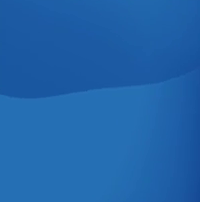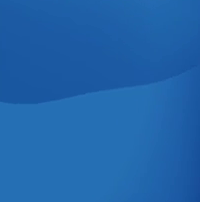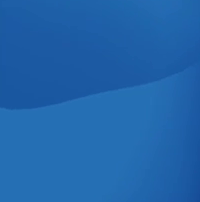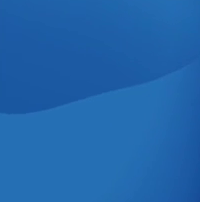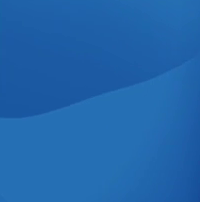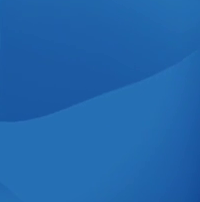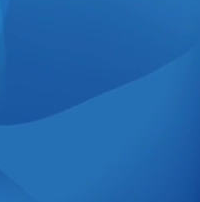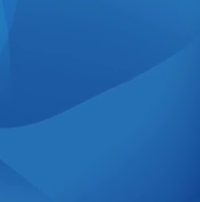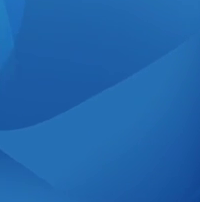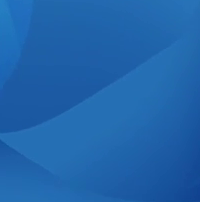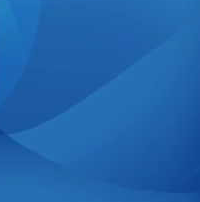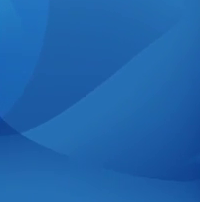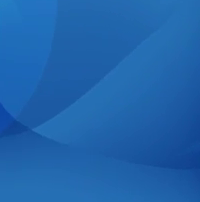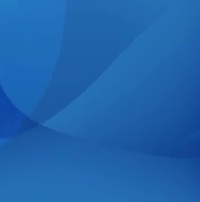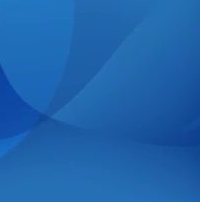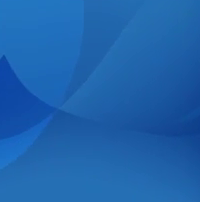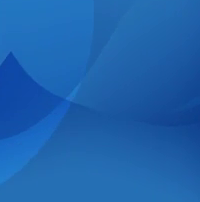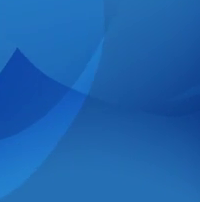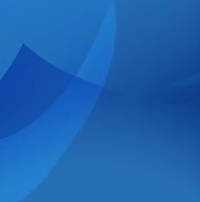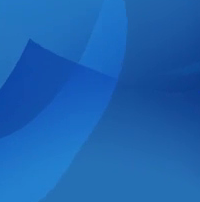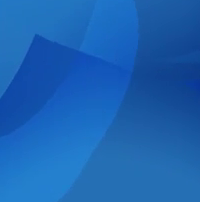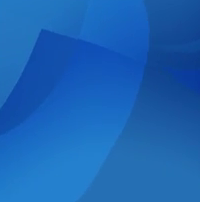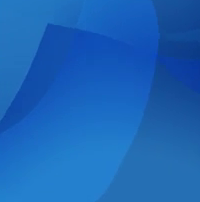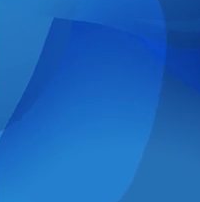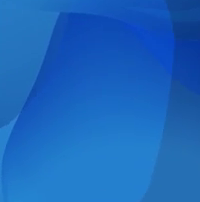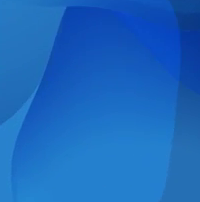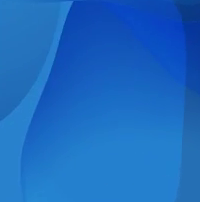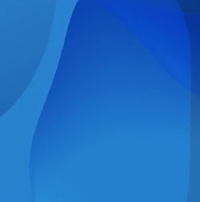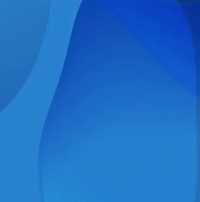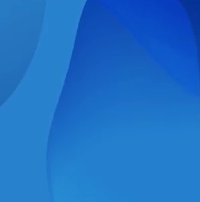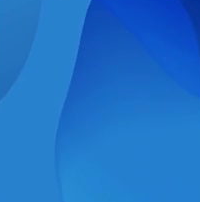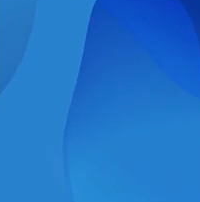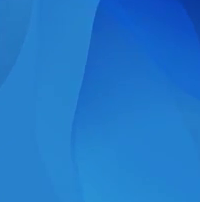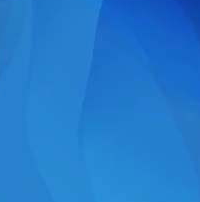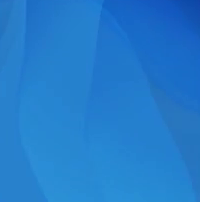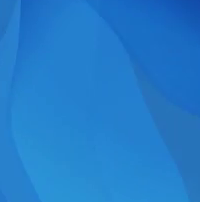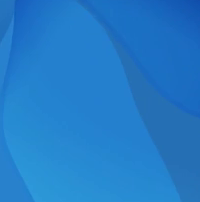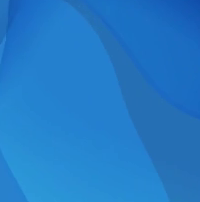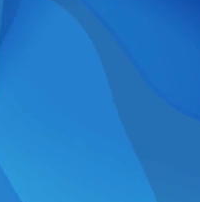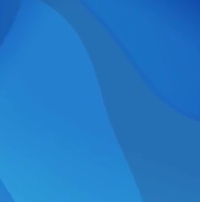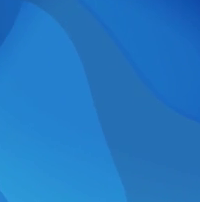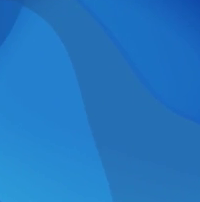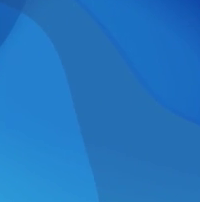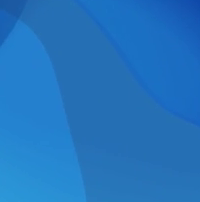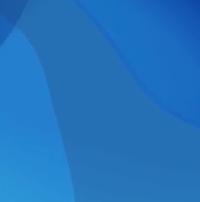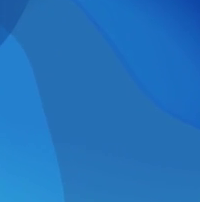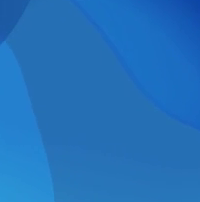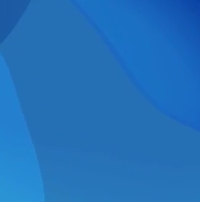I